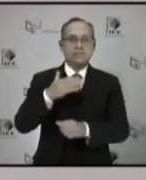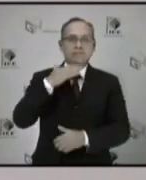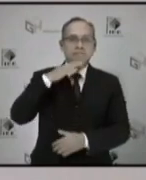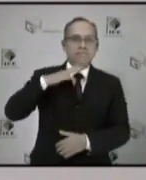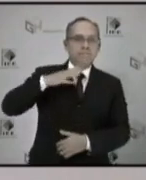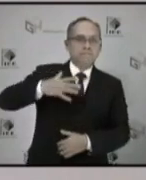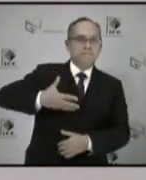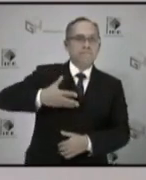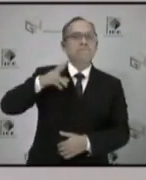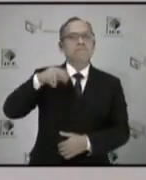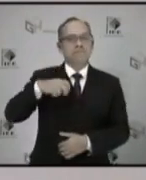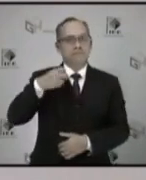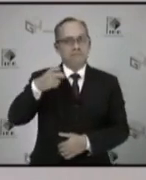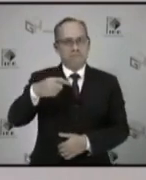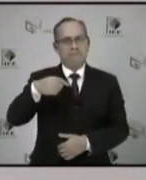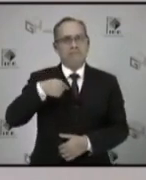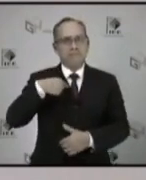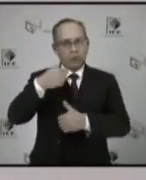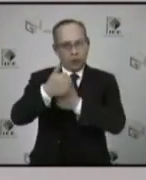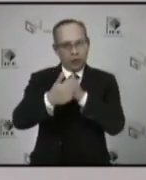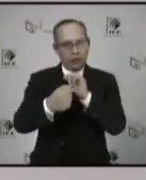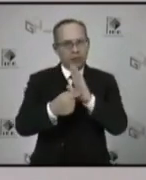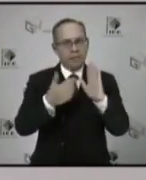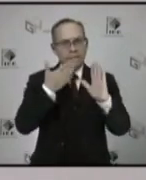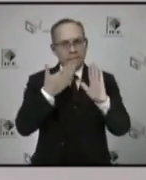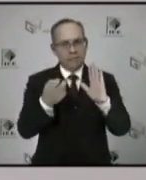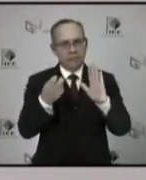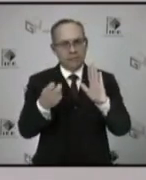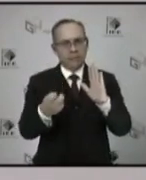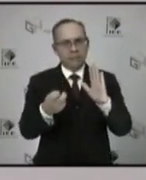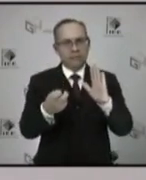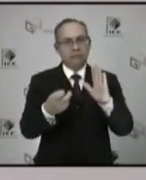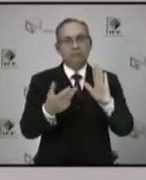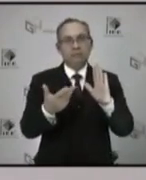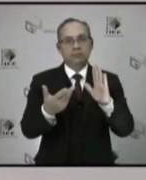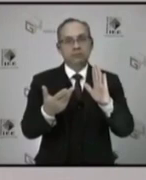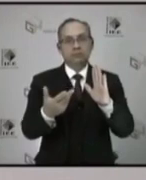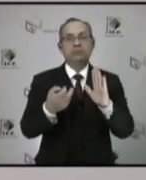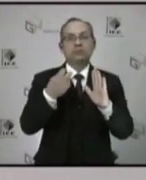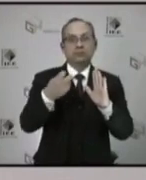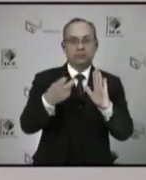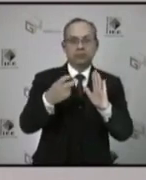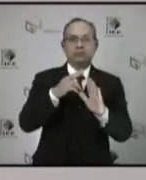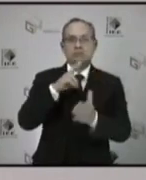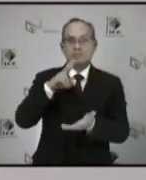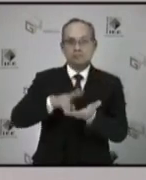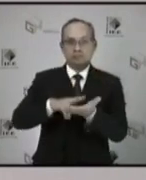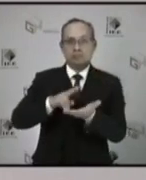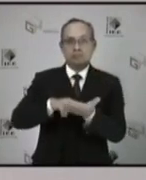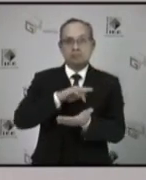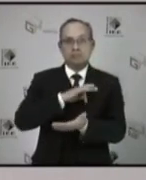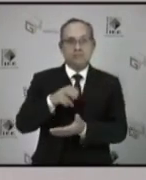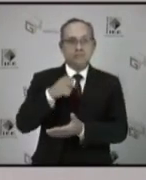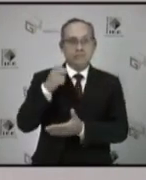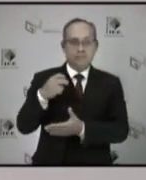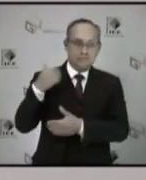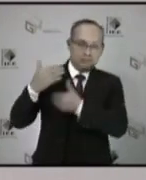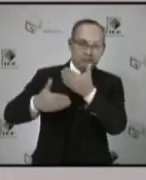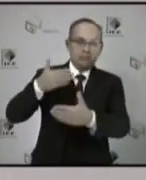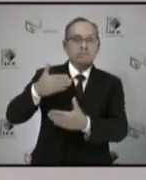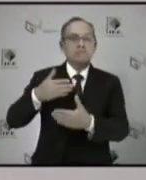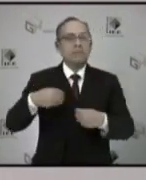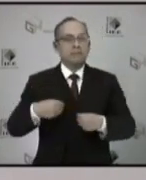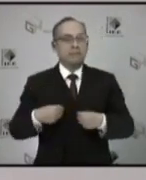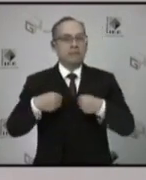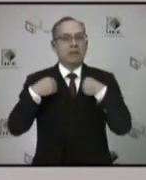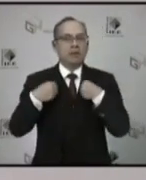porque además me he rodeado de mujeres y hombres valiosos que hemos podido trascender en la vida pública de Hidalgo.